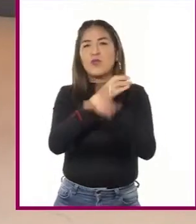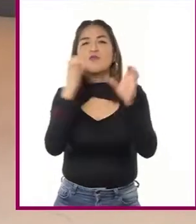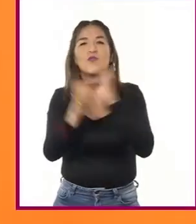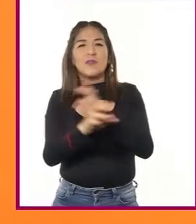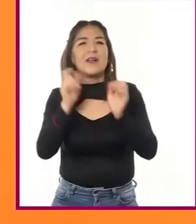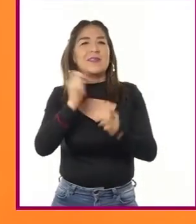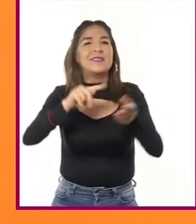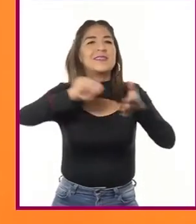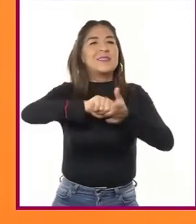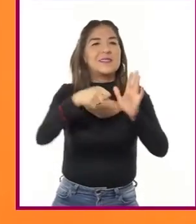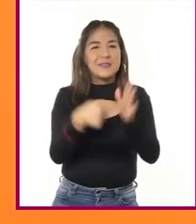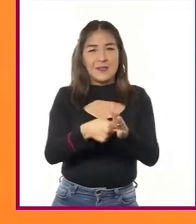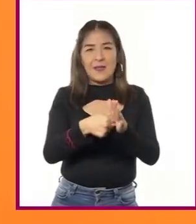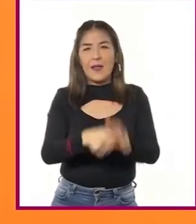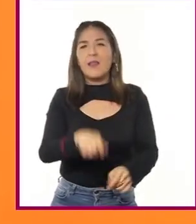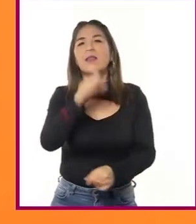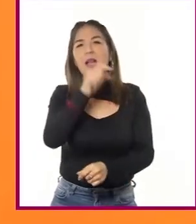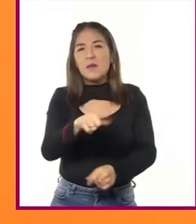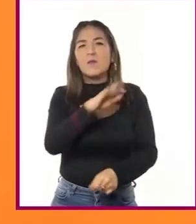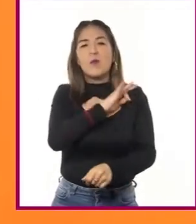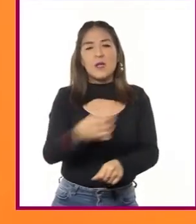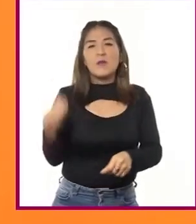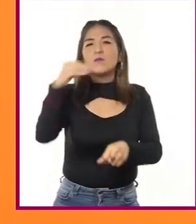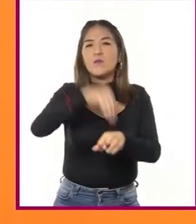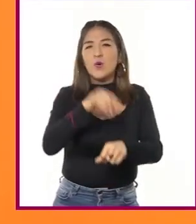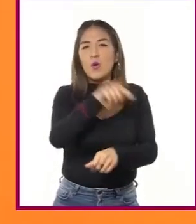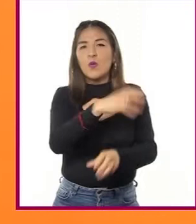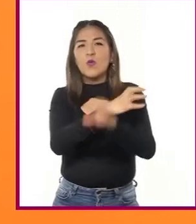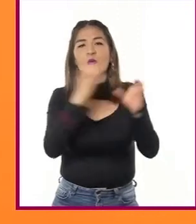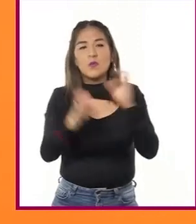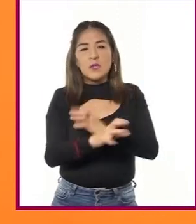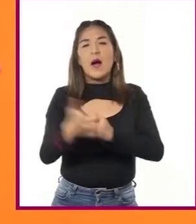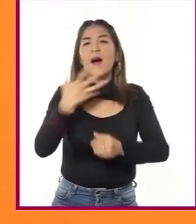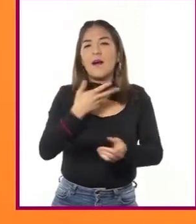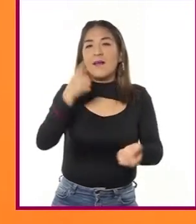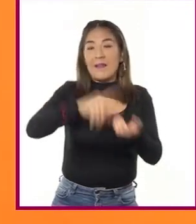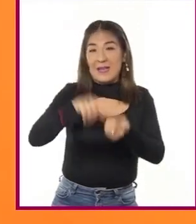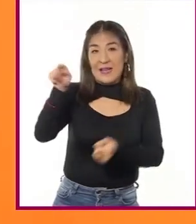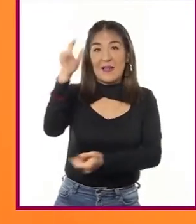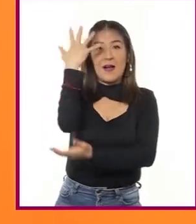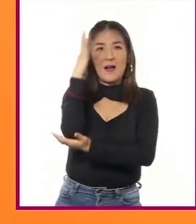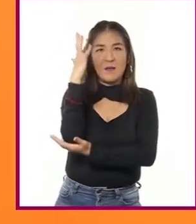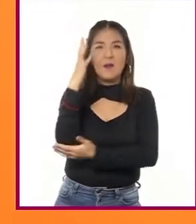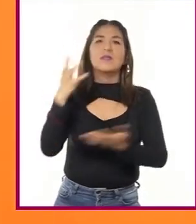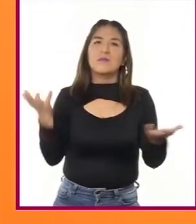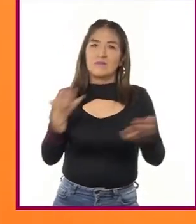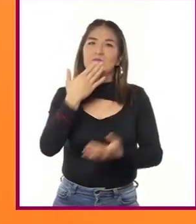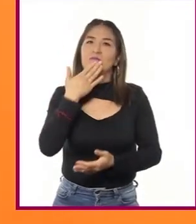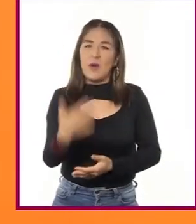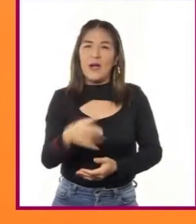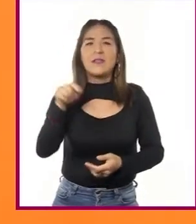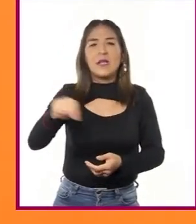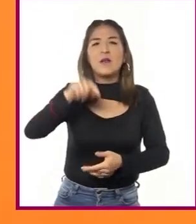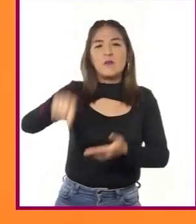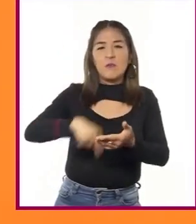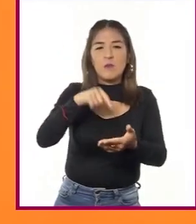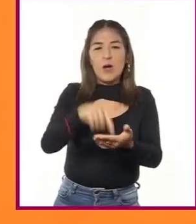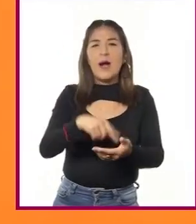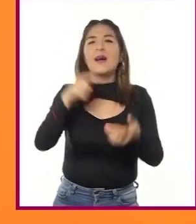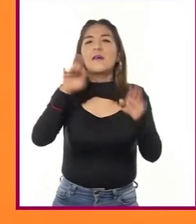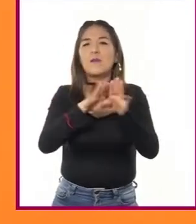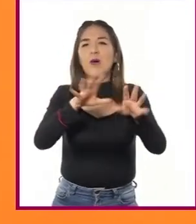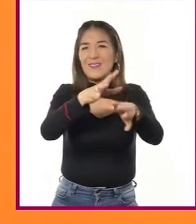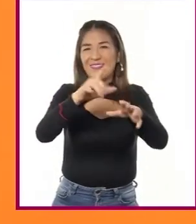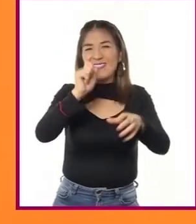técnico. Para poder colocar nuestro objeto, encontramos que los árboles son el lugar idóneo, pues la mayoría de las áreas